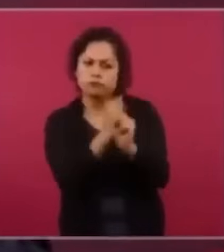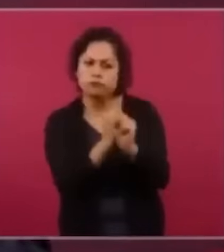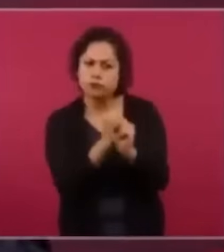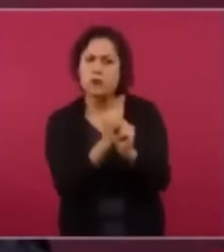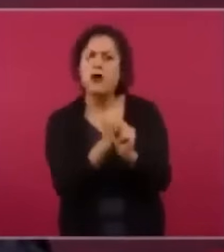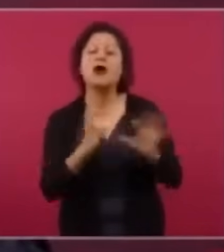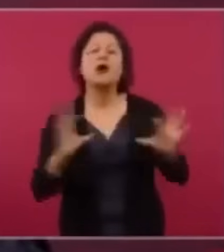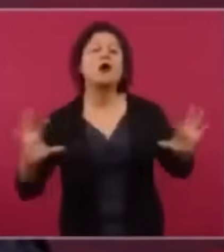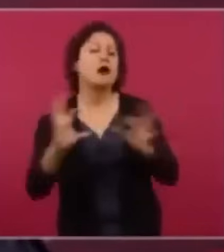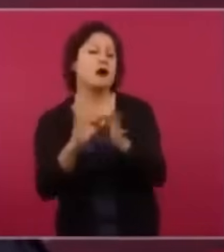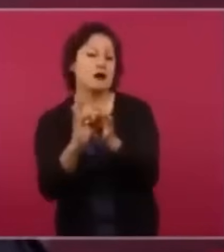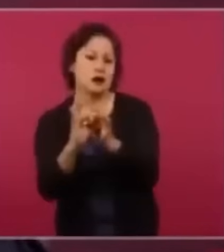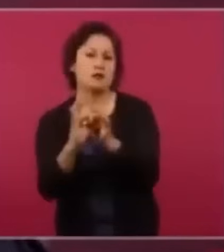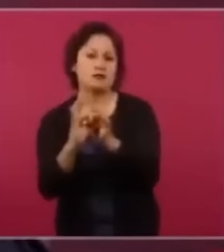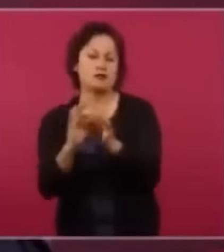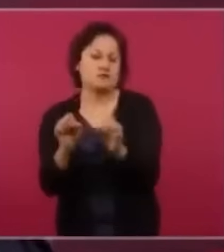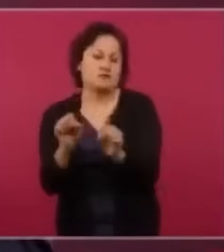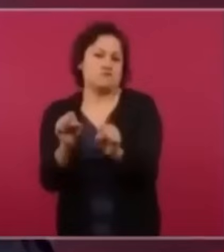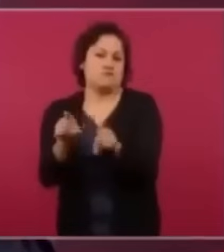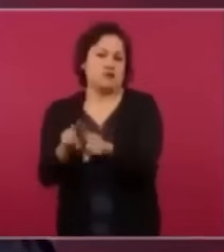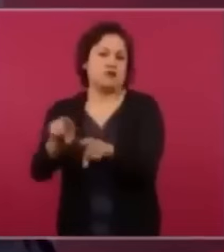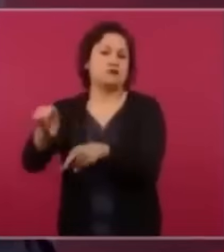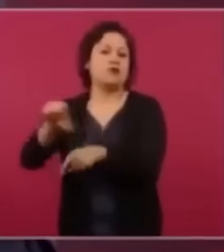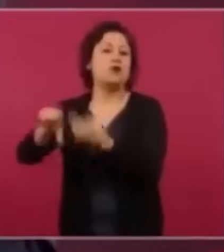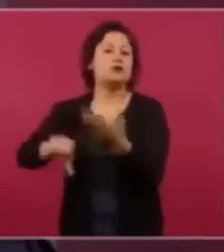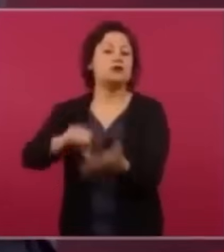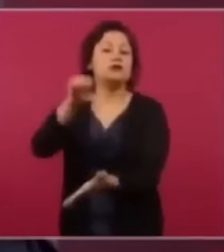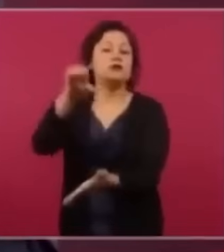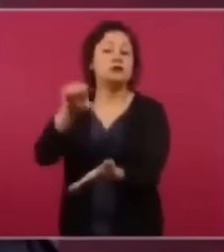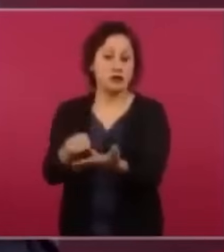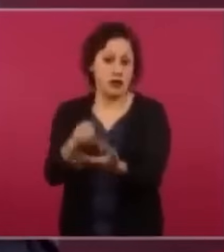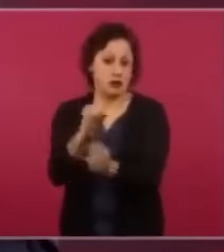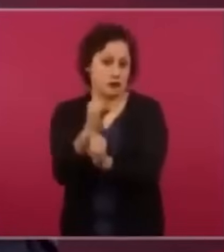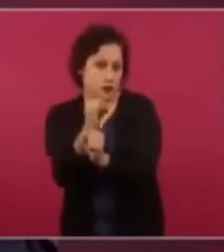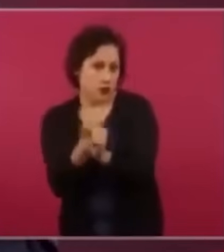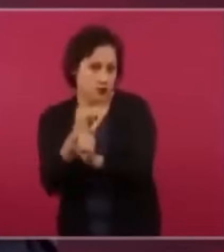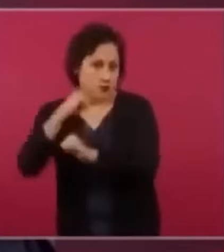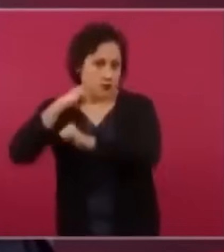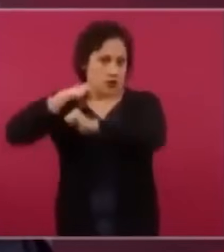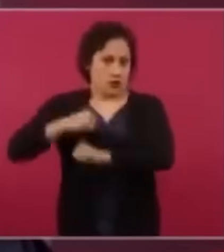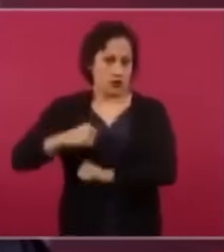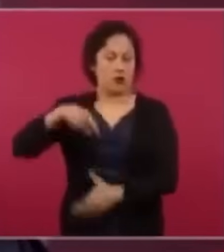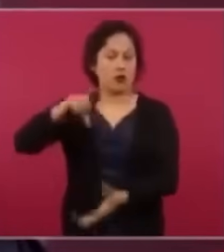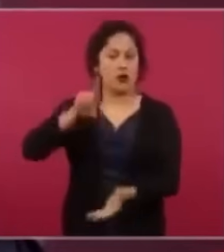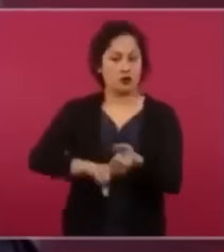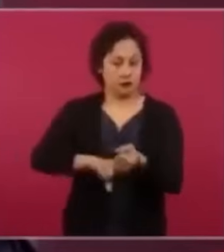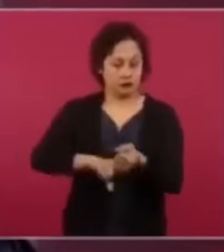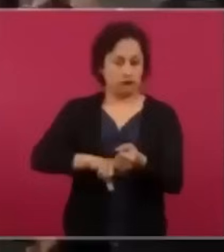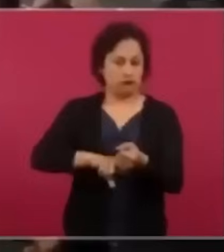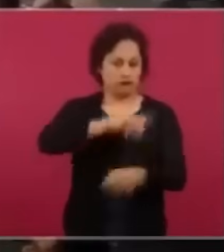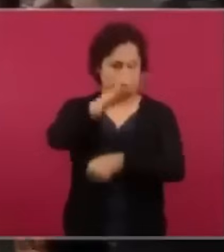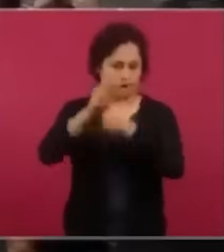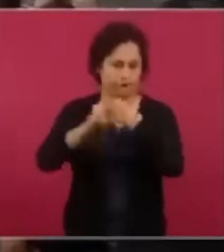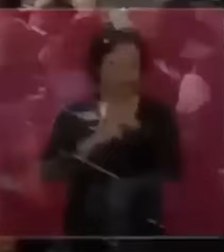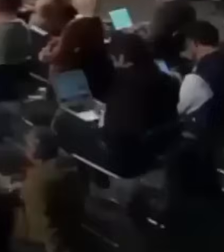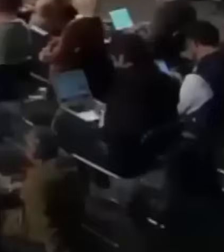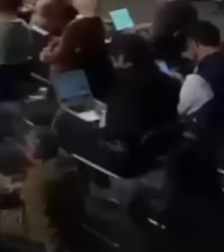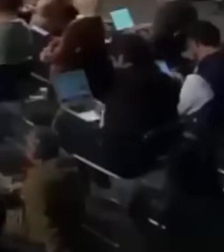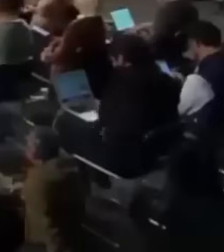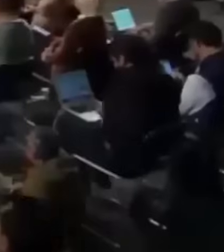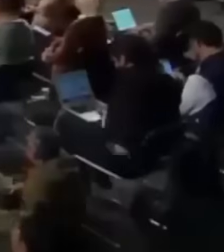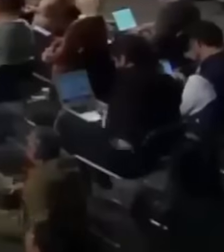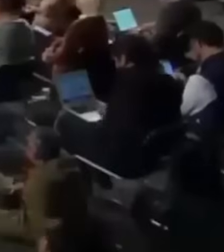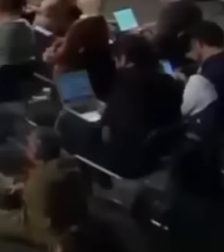coordinación con el Centro de Inteligencia del Estado y que tiene como